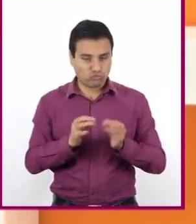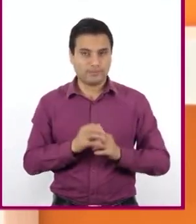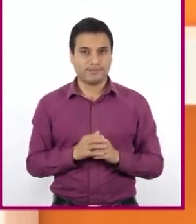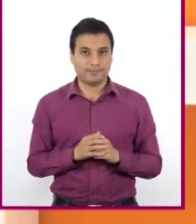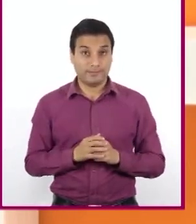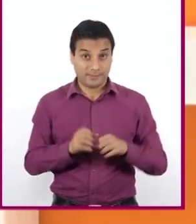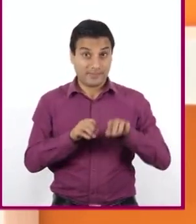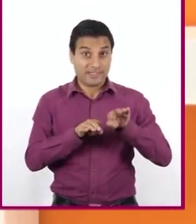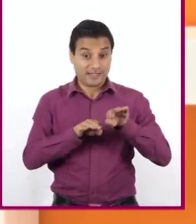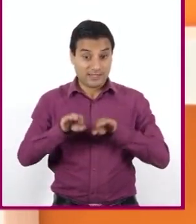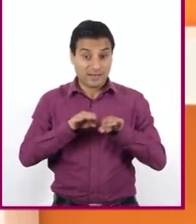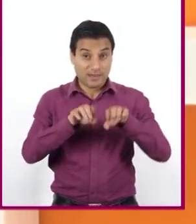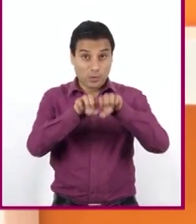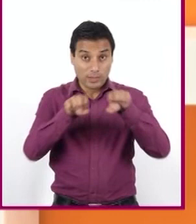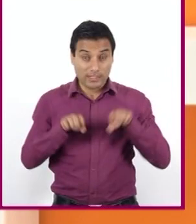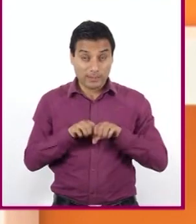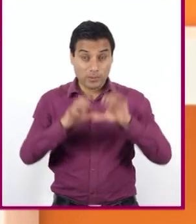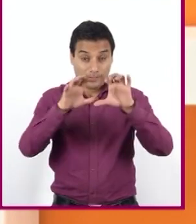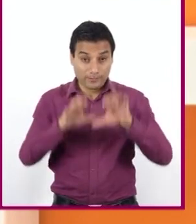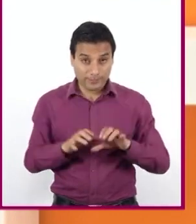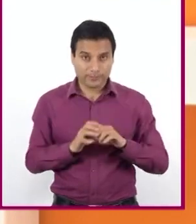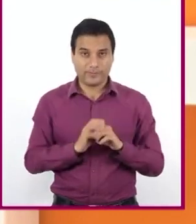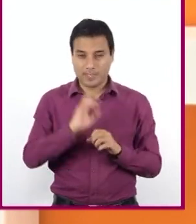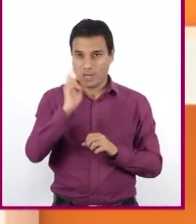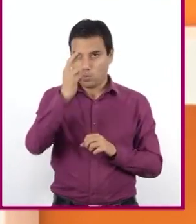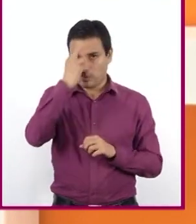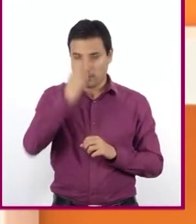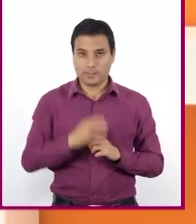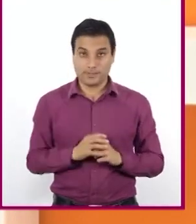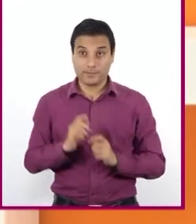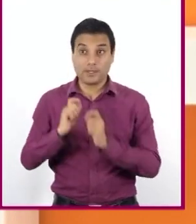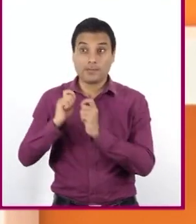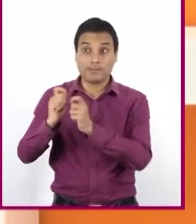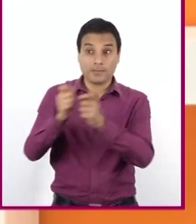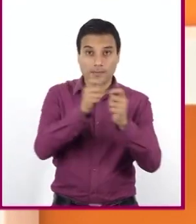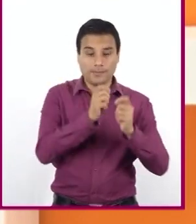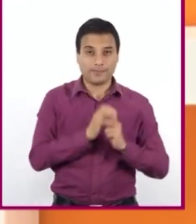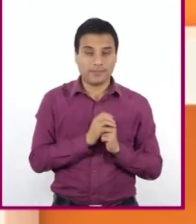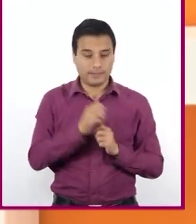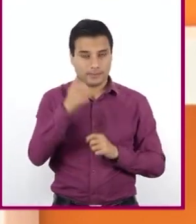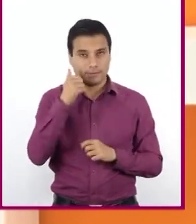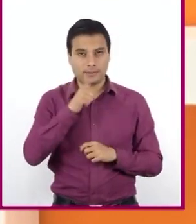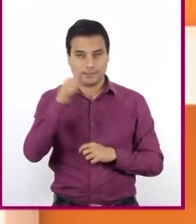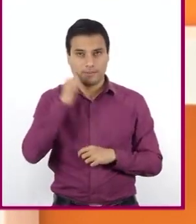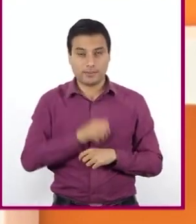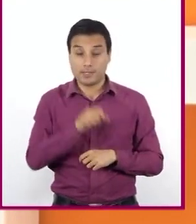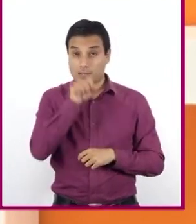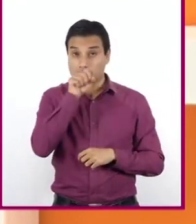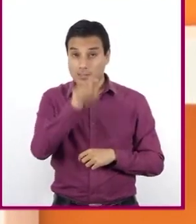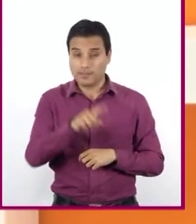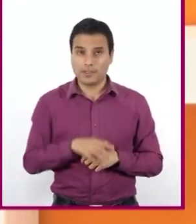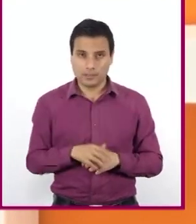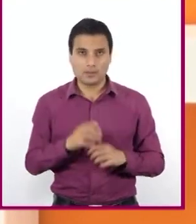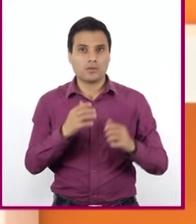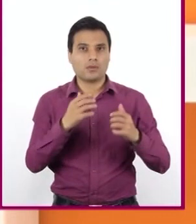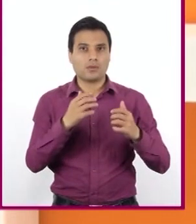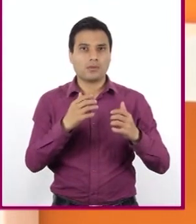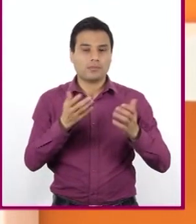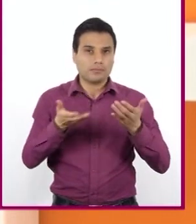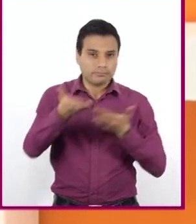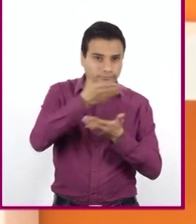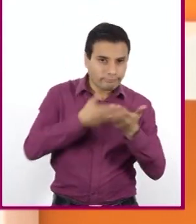un trabajo en equipo, distribuyan las acciones, pero sobre todo manteniendo un ambiente dinámico y